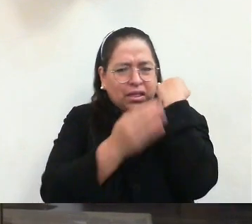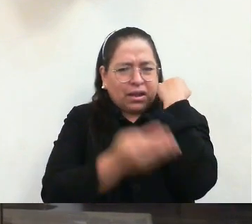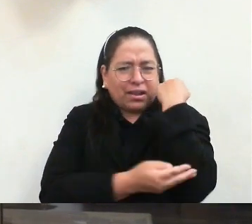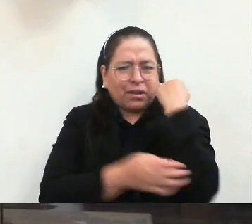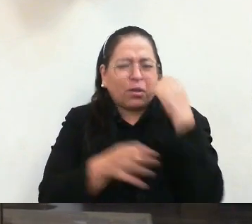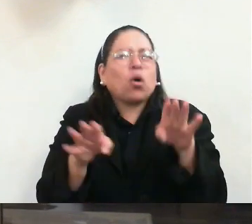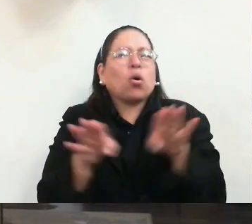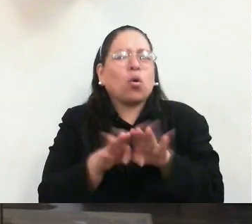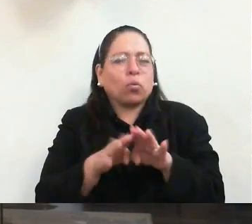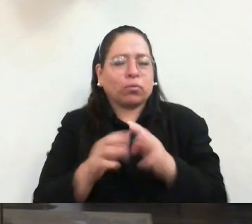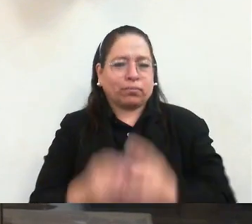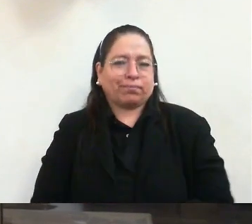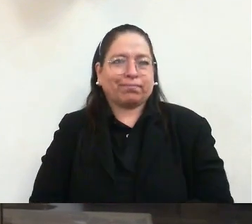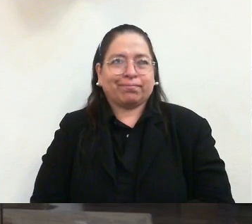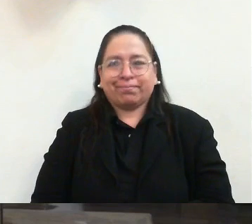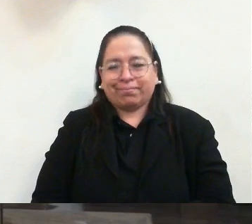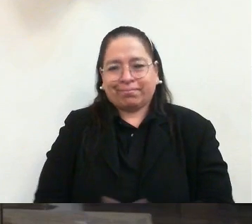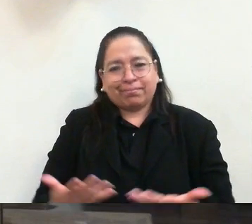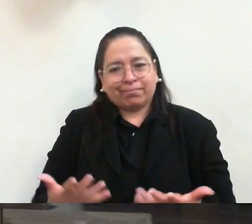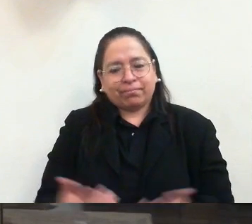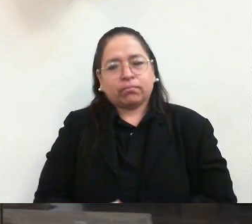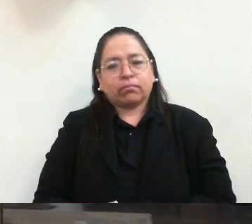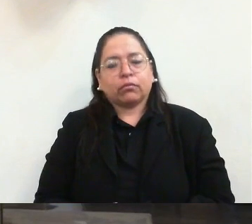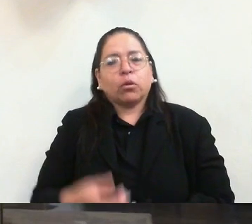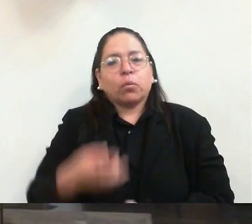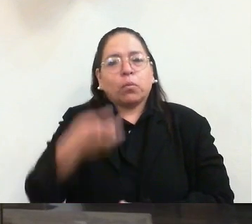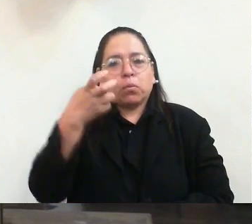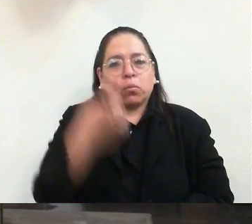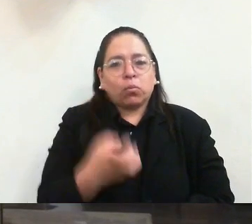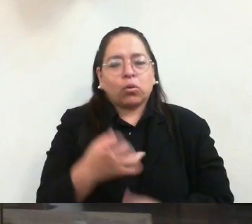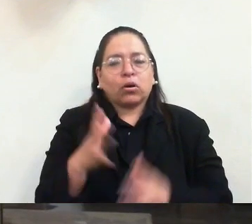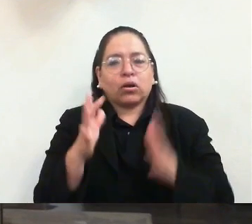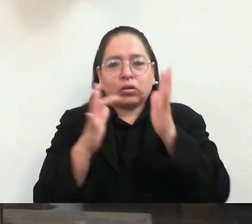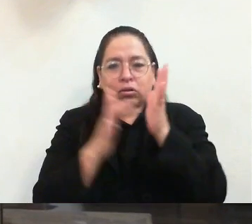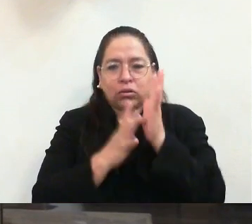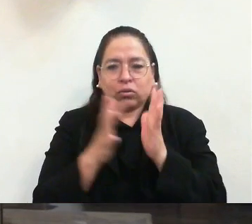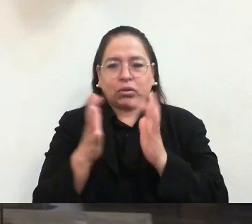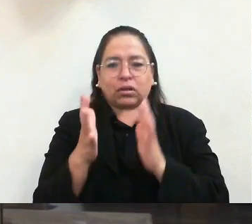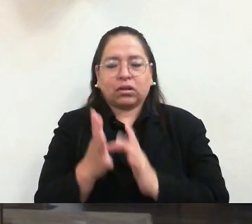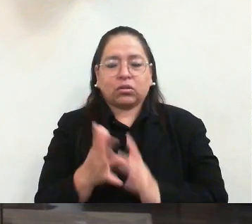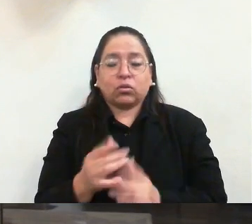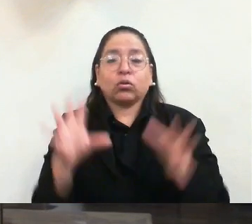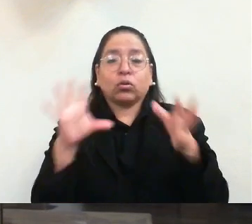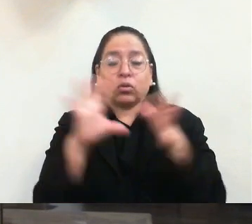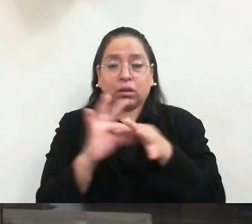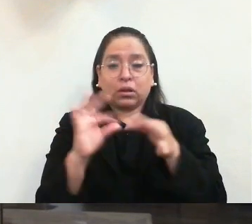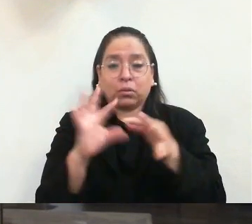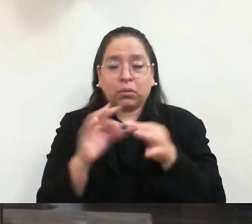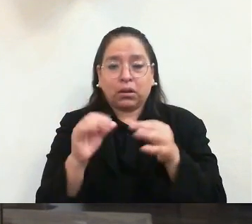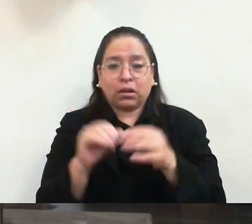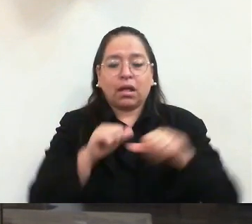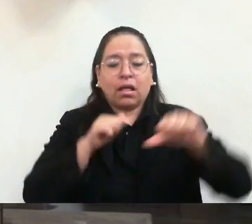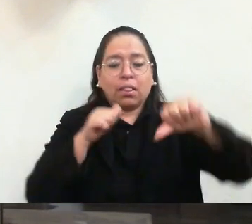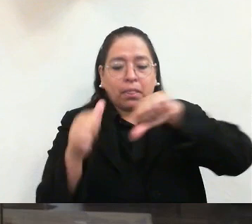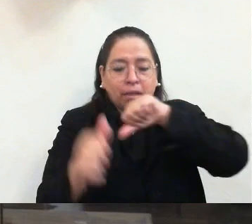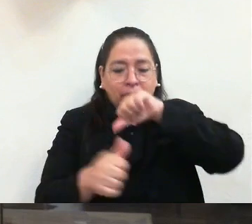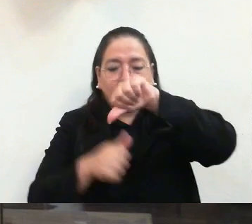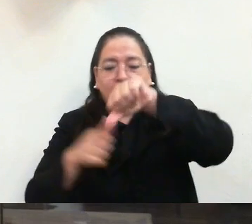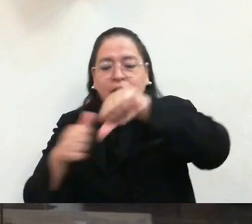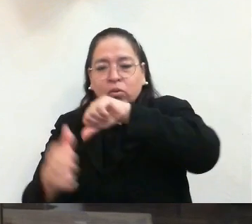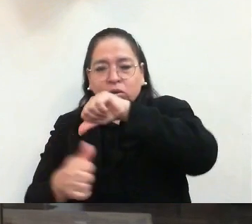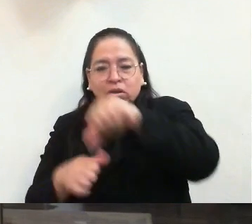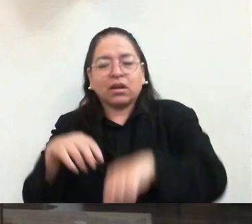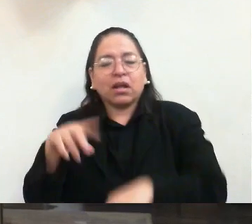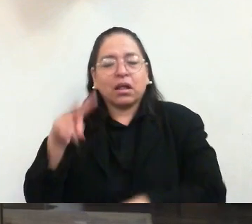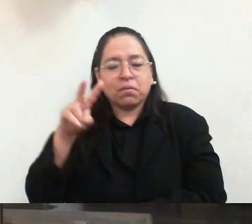lo que jesús está diciendo el adulterio qué es cierto que se